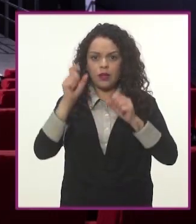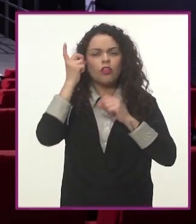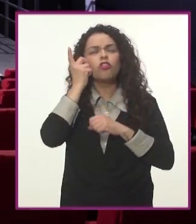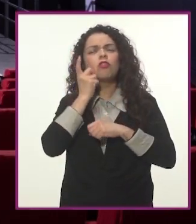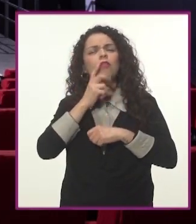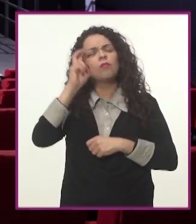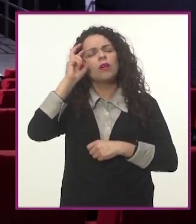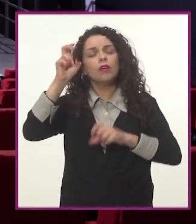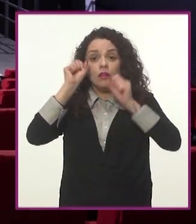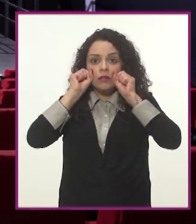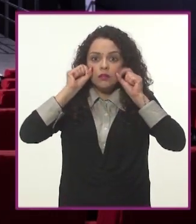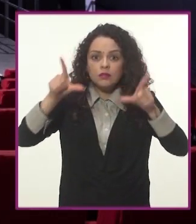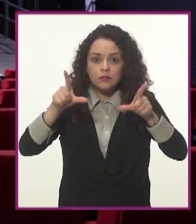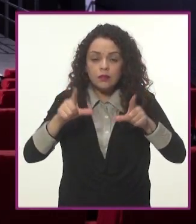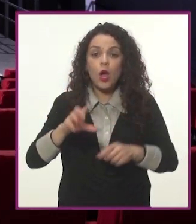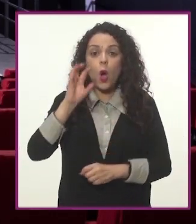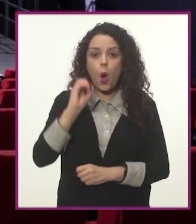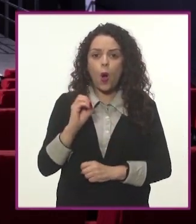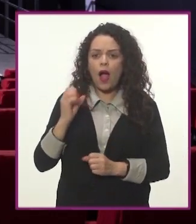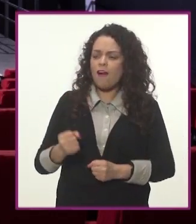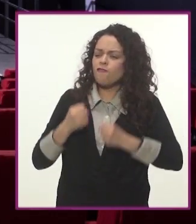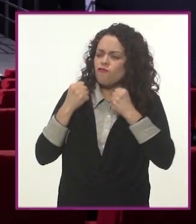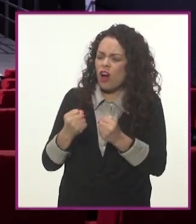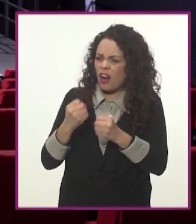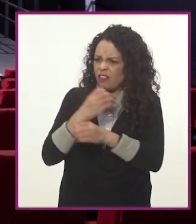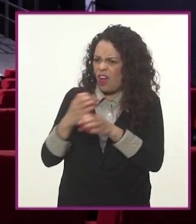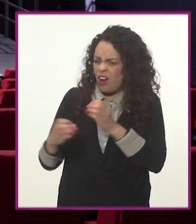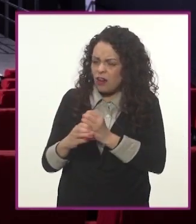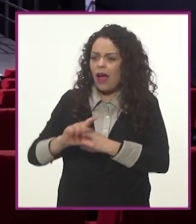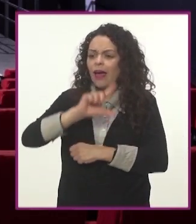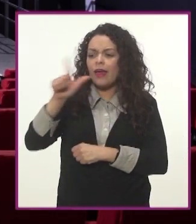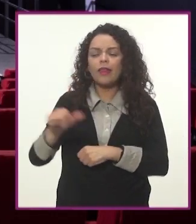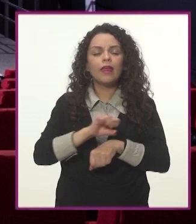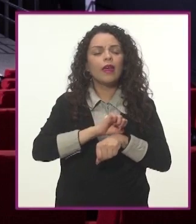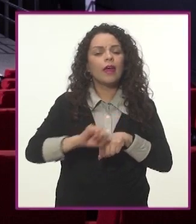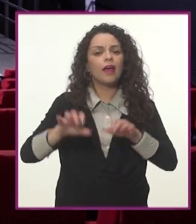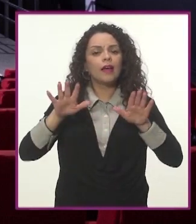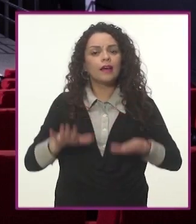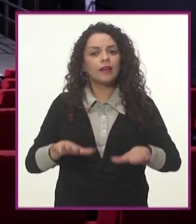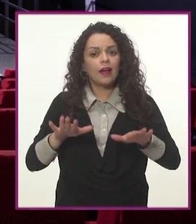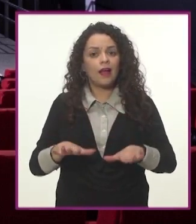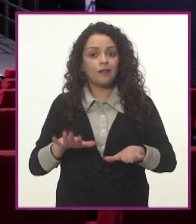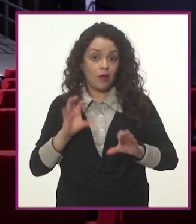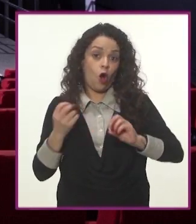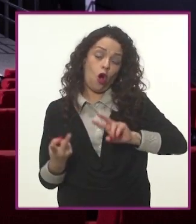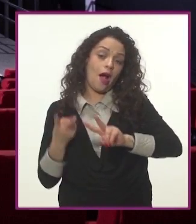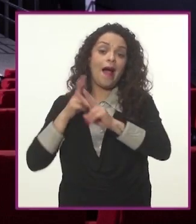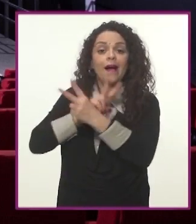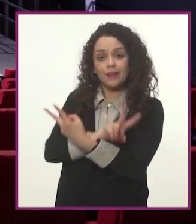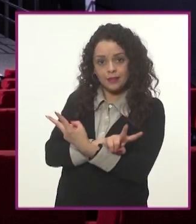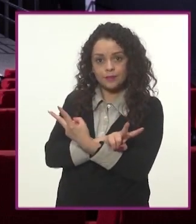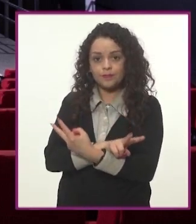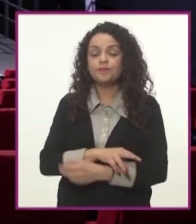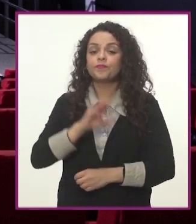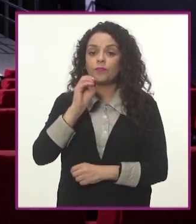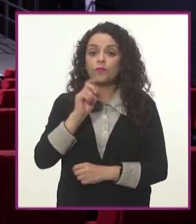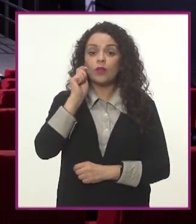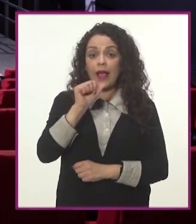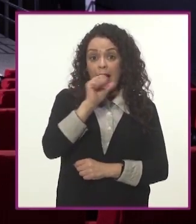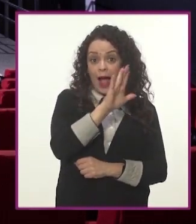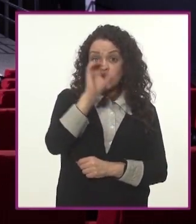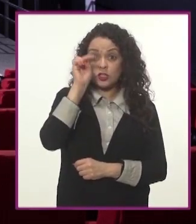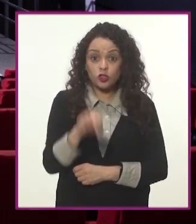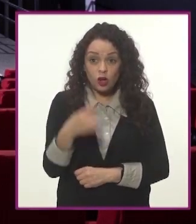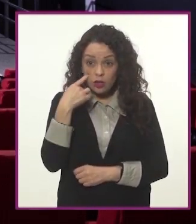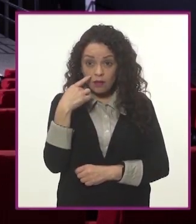o para pasar de algo intenso a algo tranquilo y viceversa. Consiste en insertar, en medio de la acción que se está